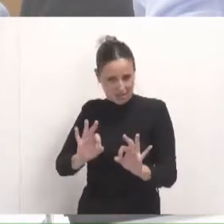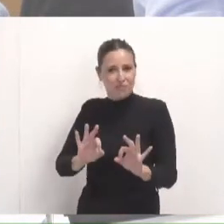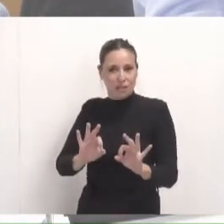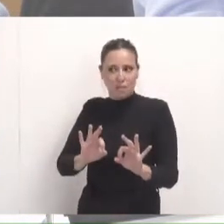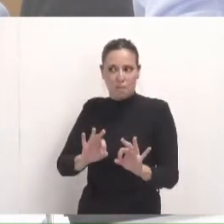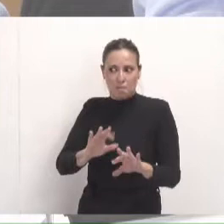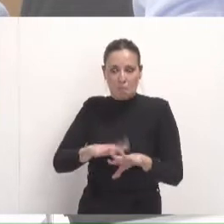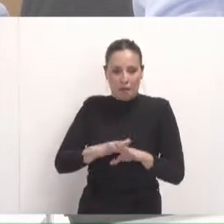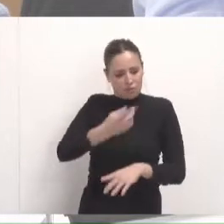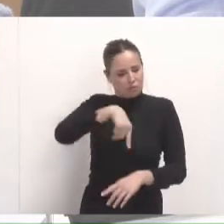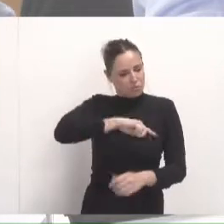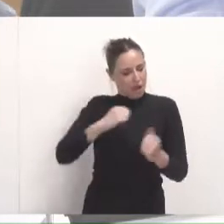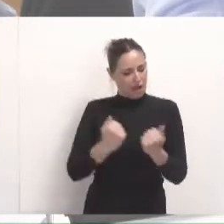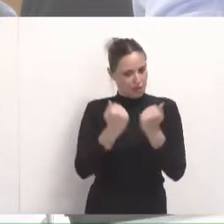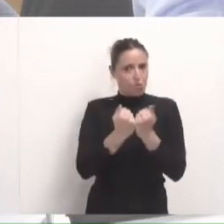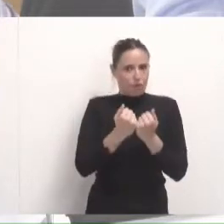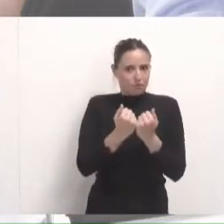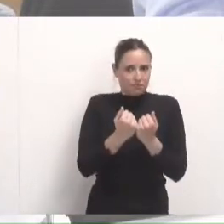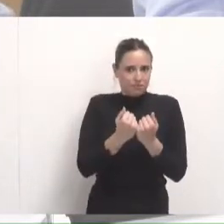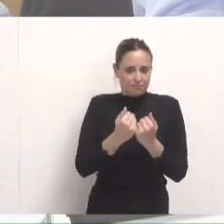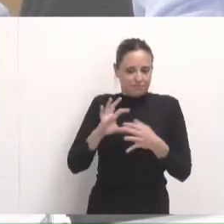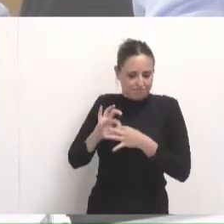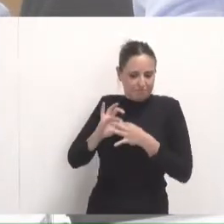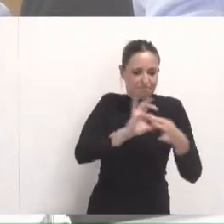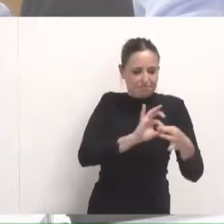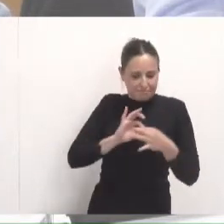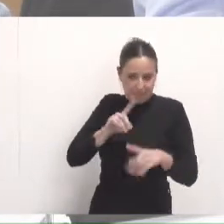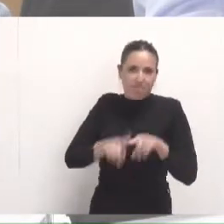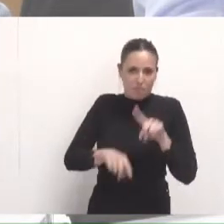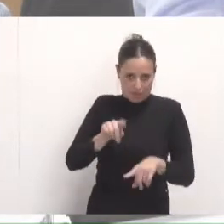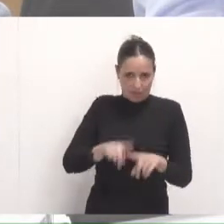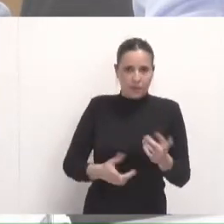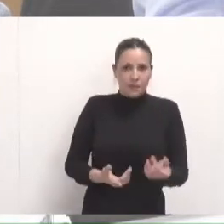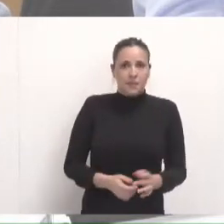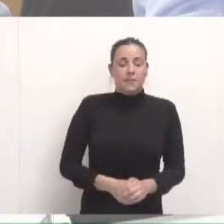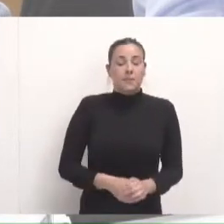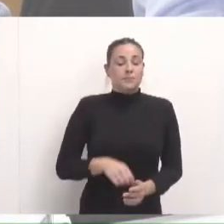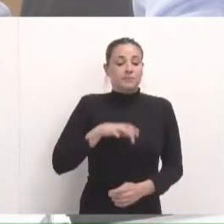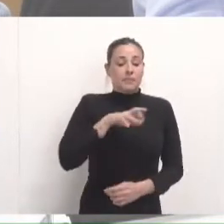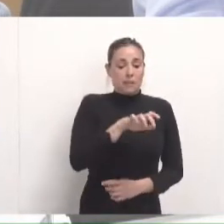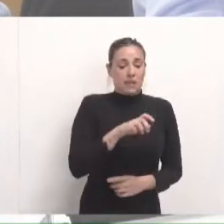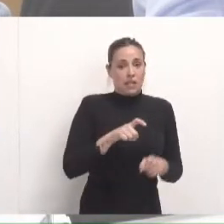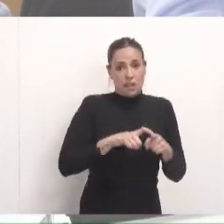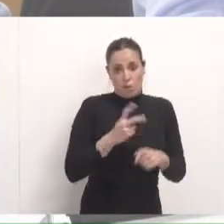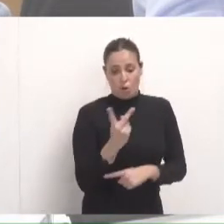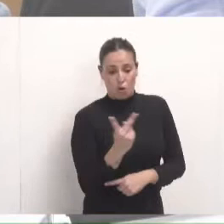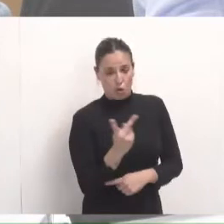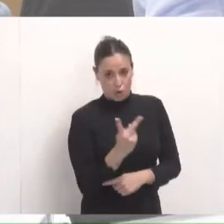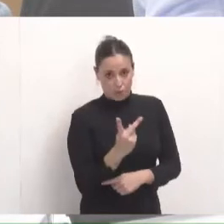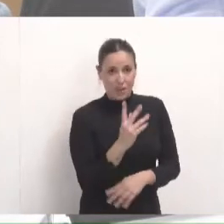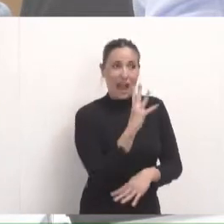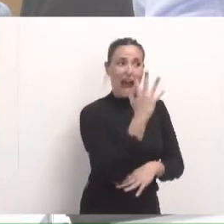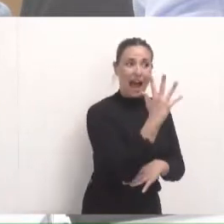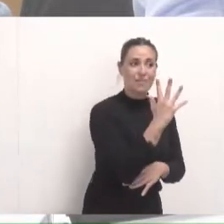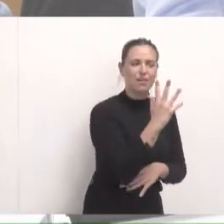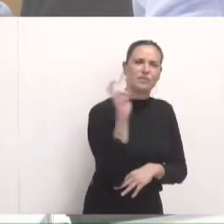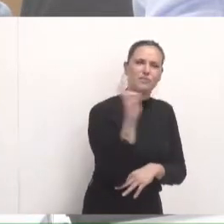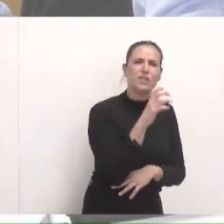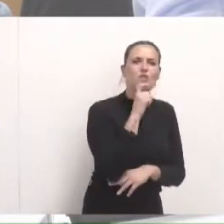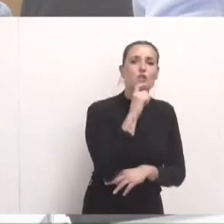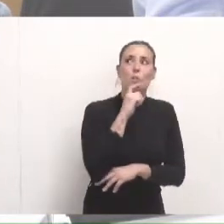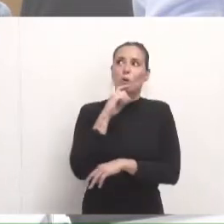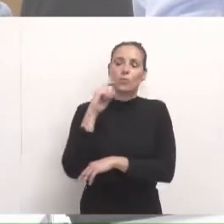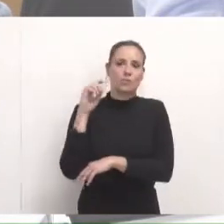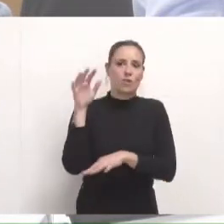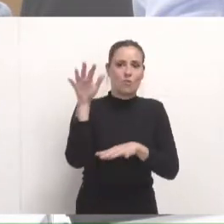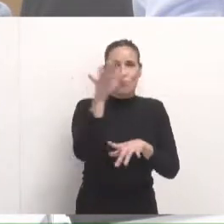en consecuencia. Generalmente este tipo de estas dos termitas, en el caso de las termitas de los árboles, accede por la parte aérea y en el